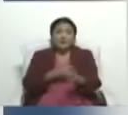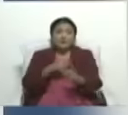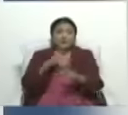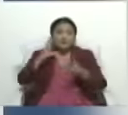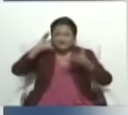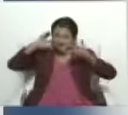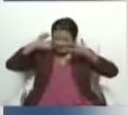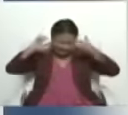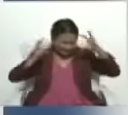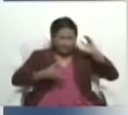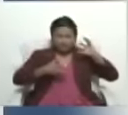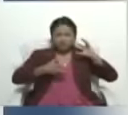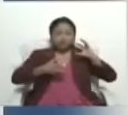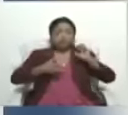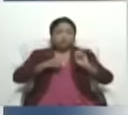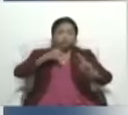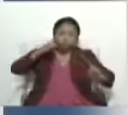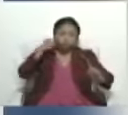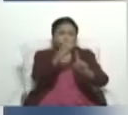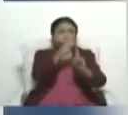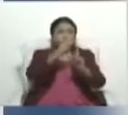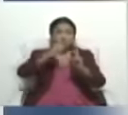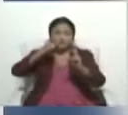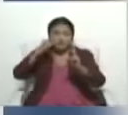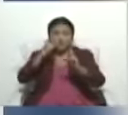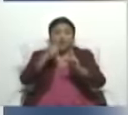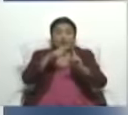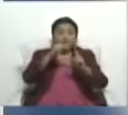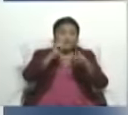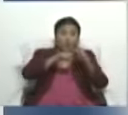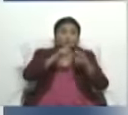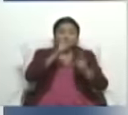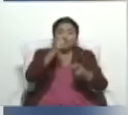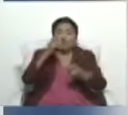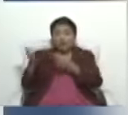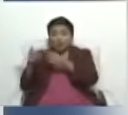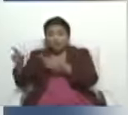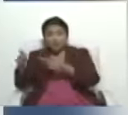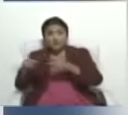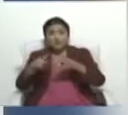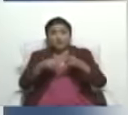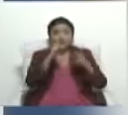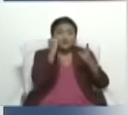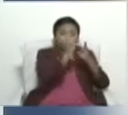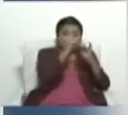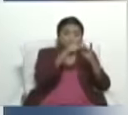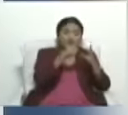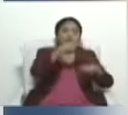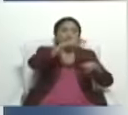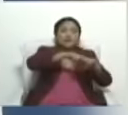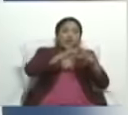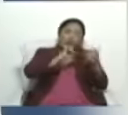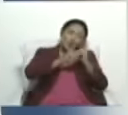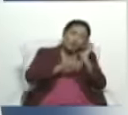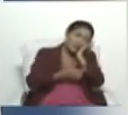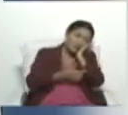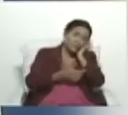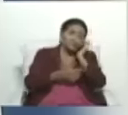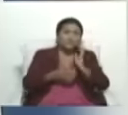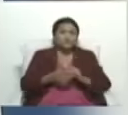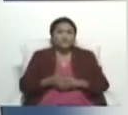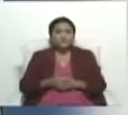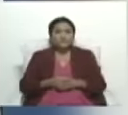Carlos y a Cancerbero. Carlos en la cocina y Cancerbero en el sofá. Y me dice que